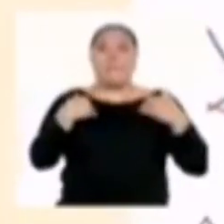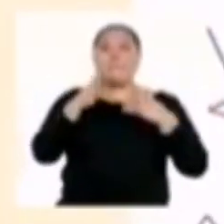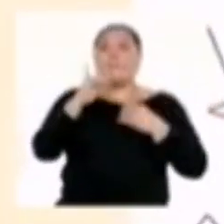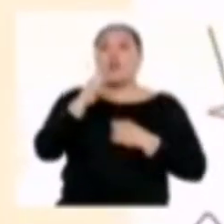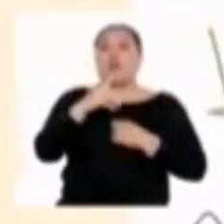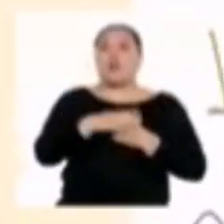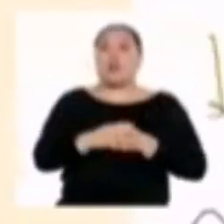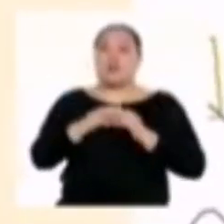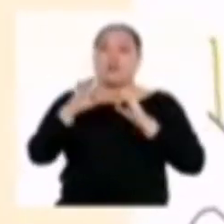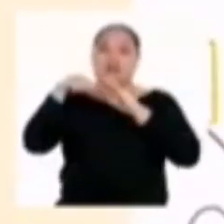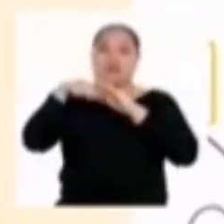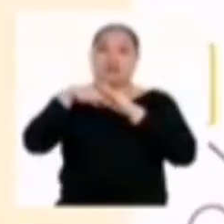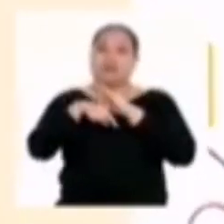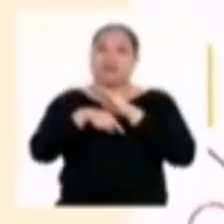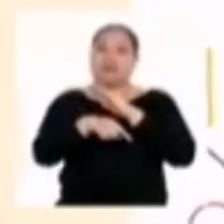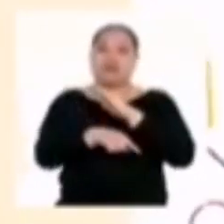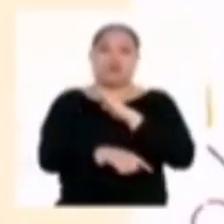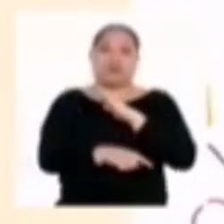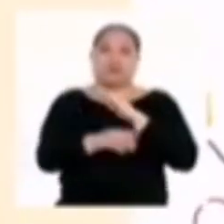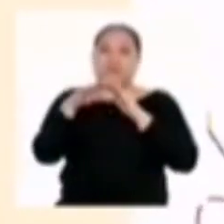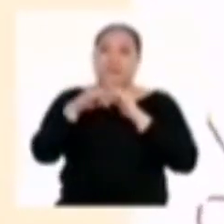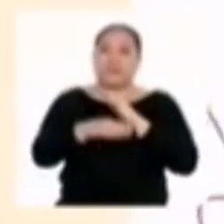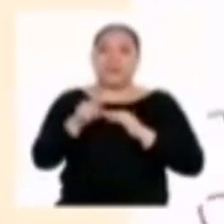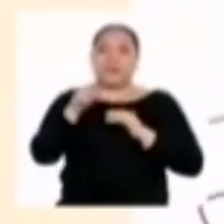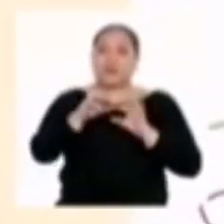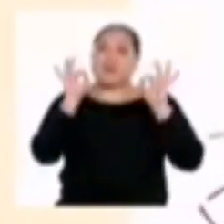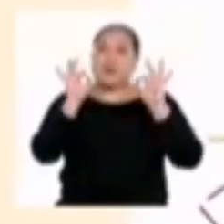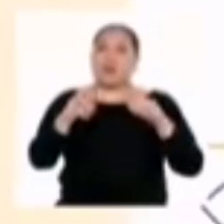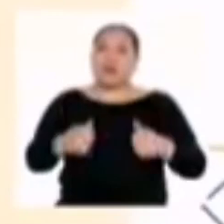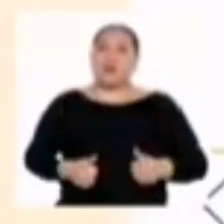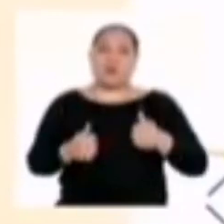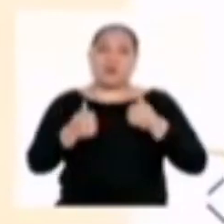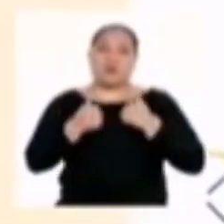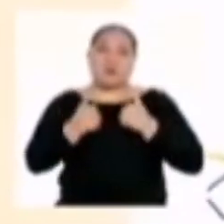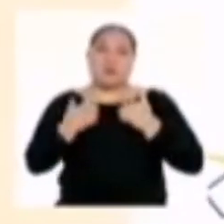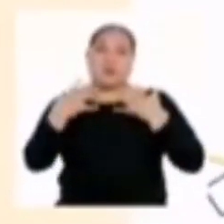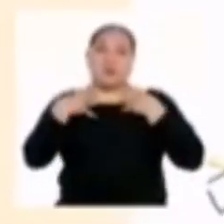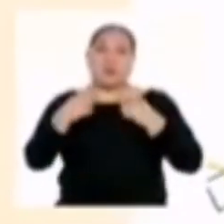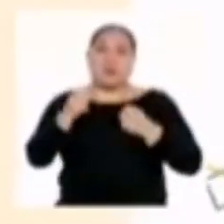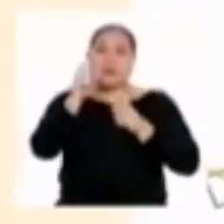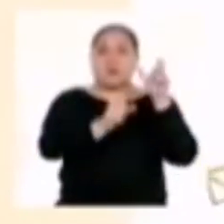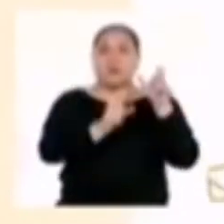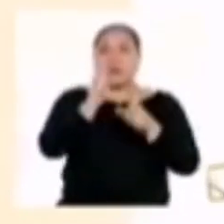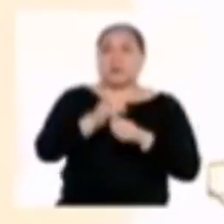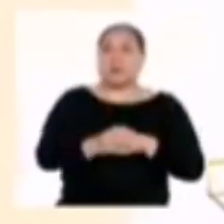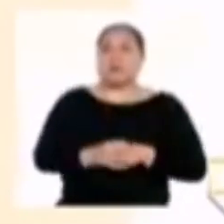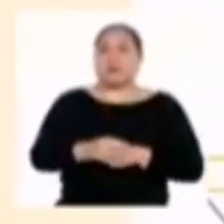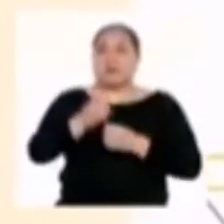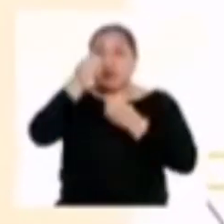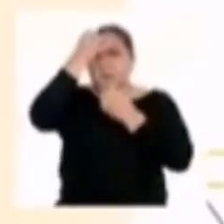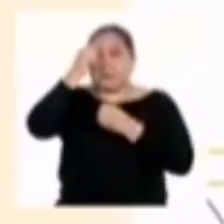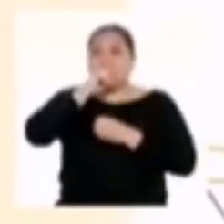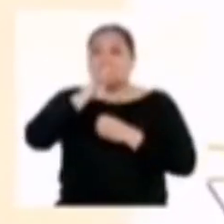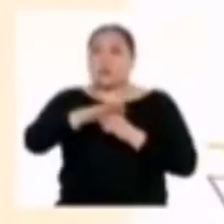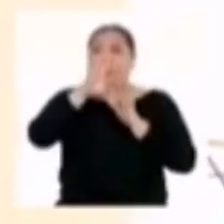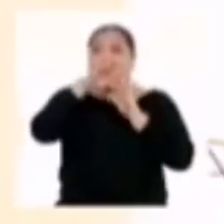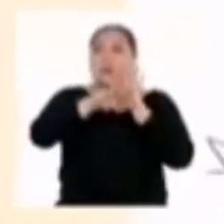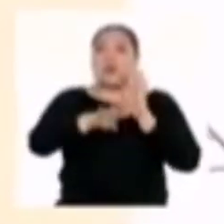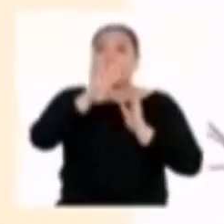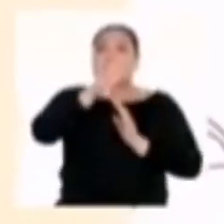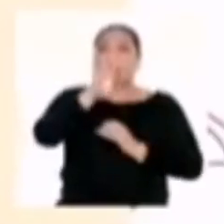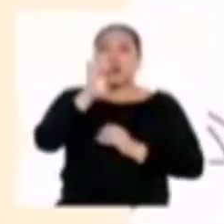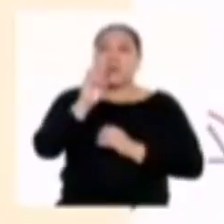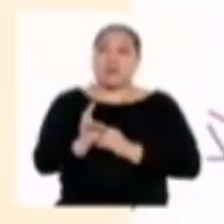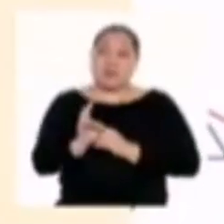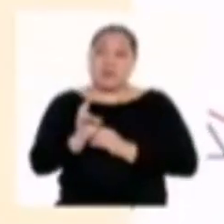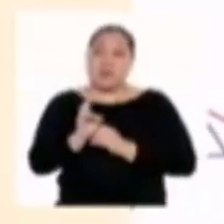de declive y pone en riesgo el bienestar humano. El informe concluye que el planeta ha perdido un 47% de los ecosistemas naturales y un 25%